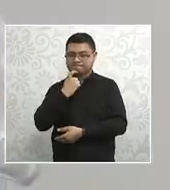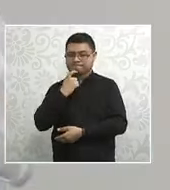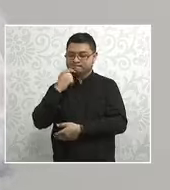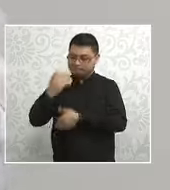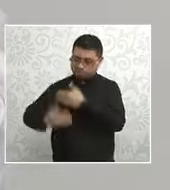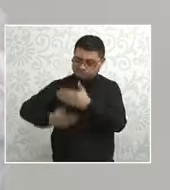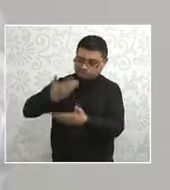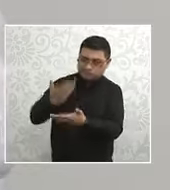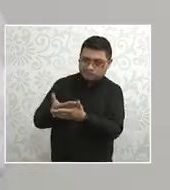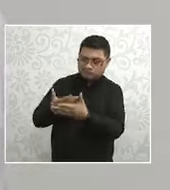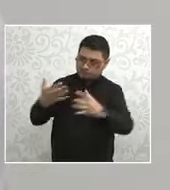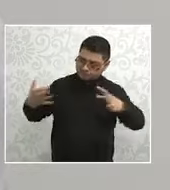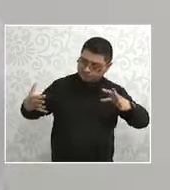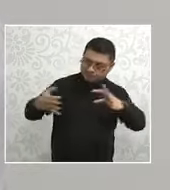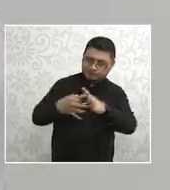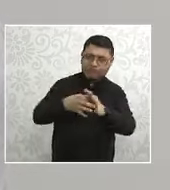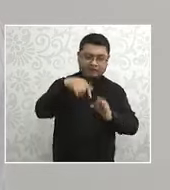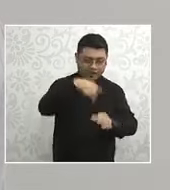esta